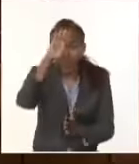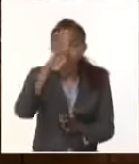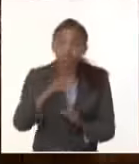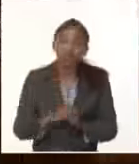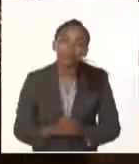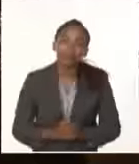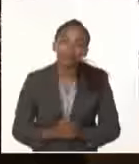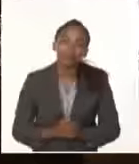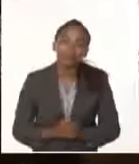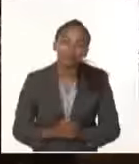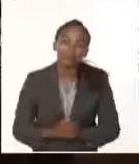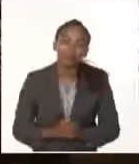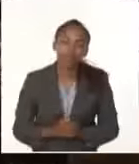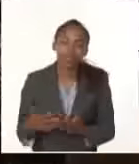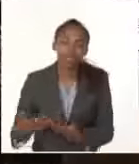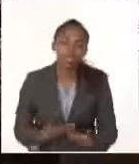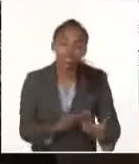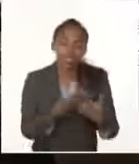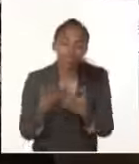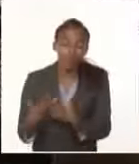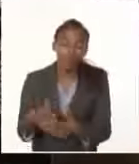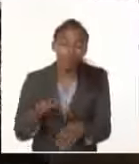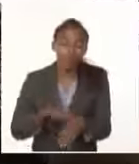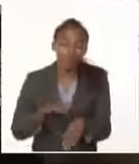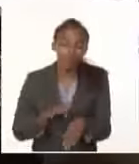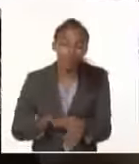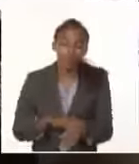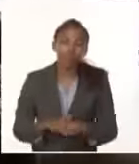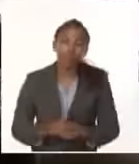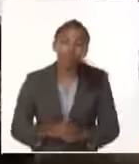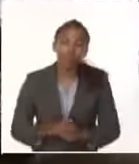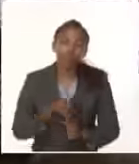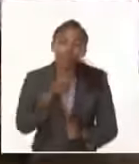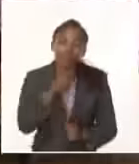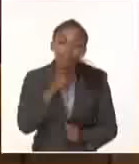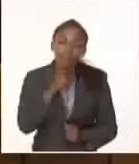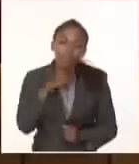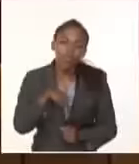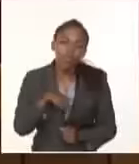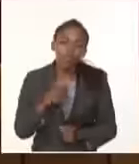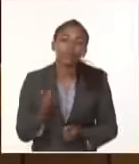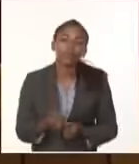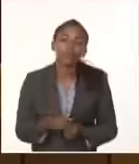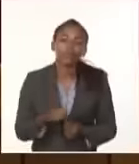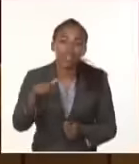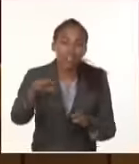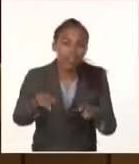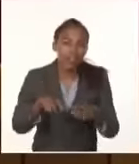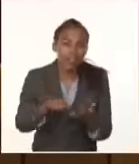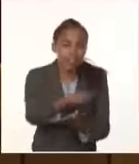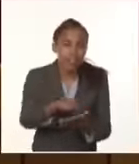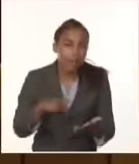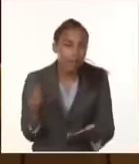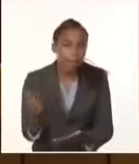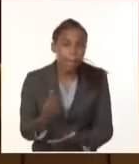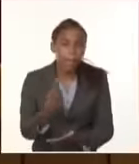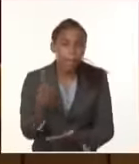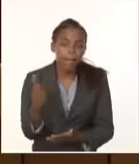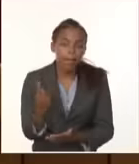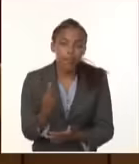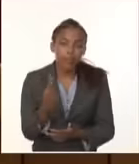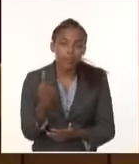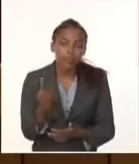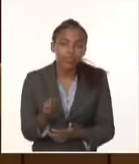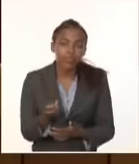interna. Si algo nos honra como nación, es la integración de esta Asamblea, el carácter genuinamente cubano de